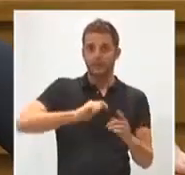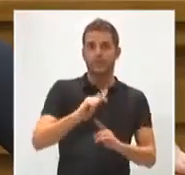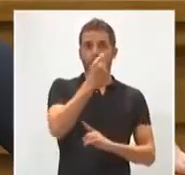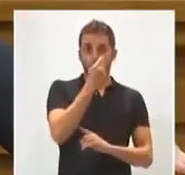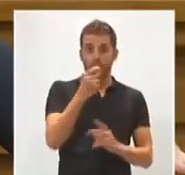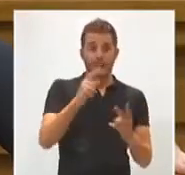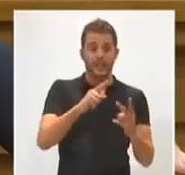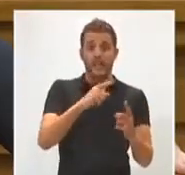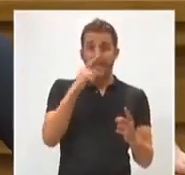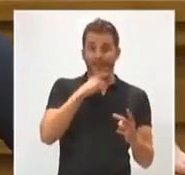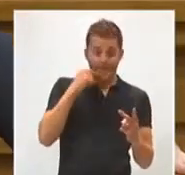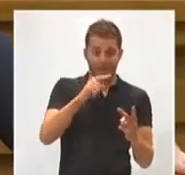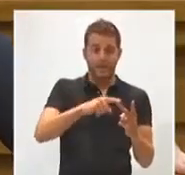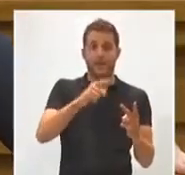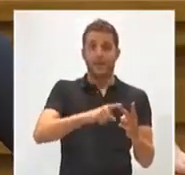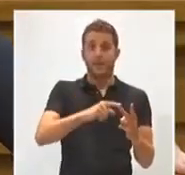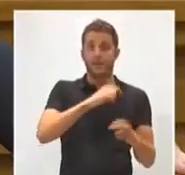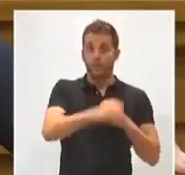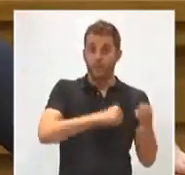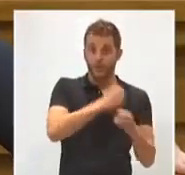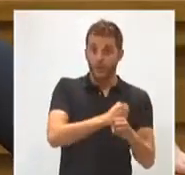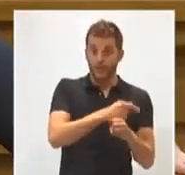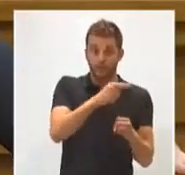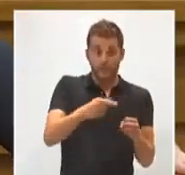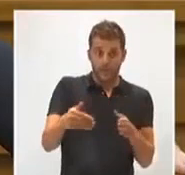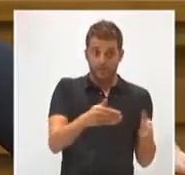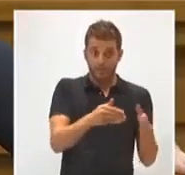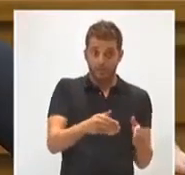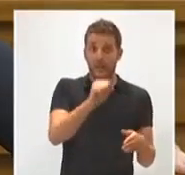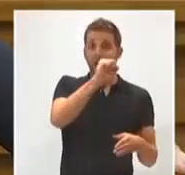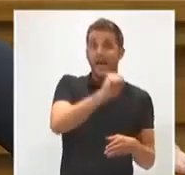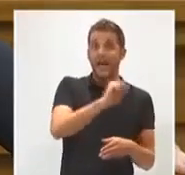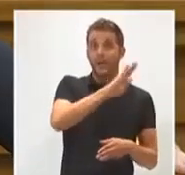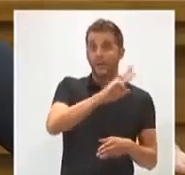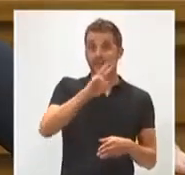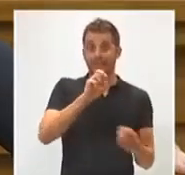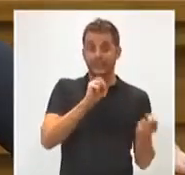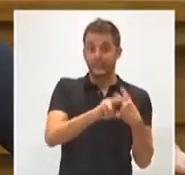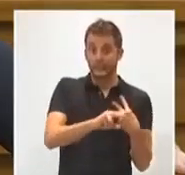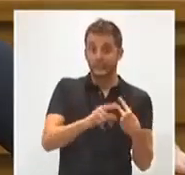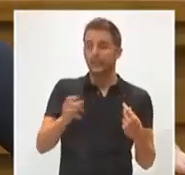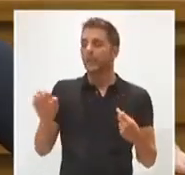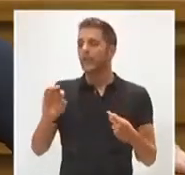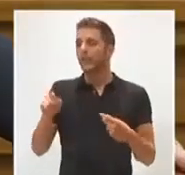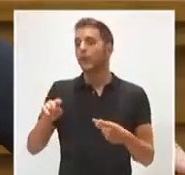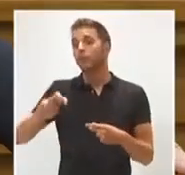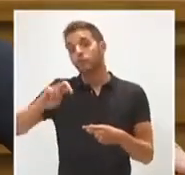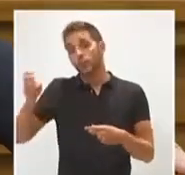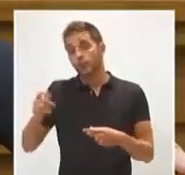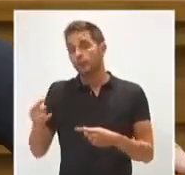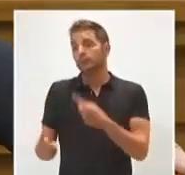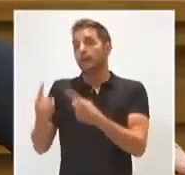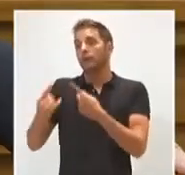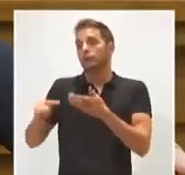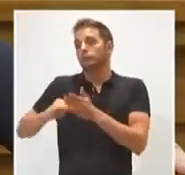puertollano en la 43 que hacerlo por donde le sale de los estudios técnicos y no sé dónde más a algunos técnicos